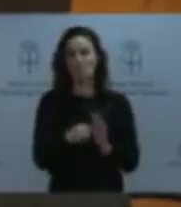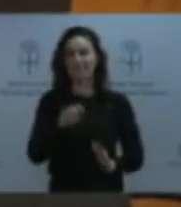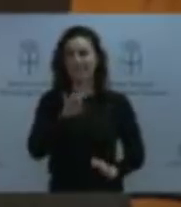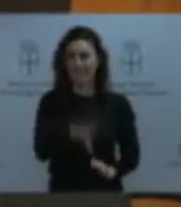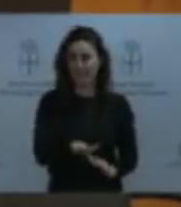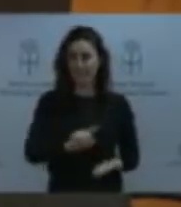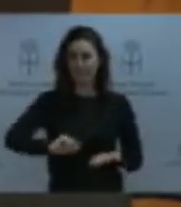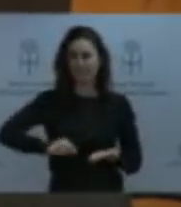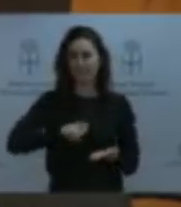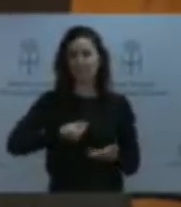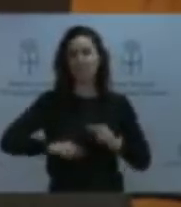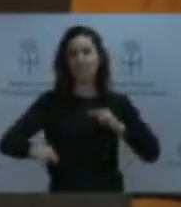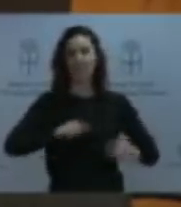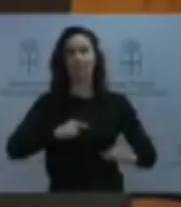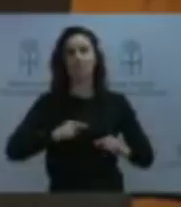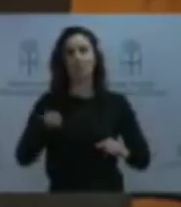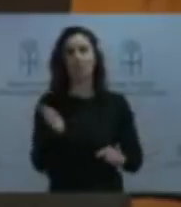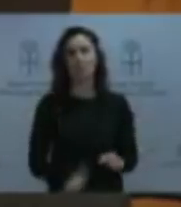profesionales Tomás Mendoza Carnicer,